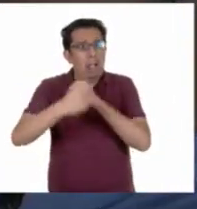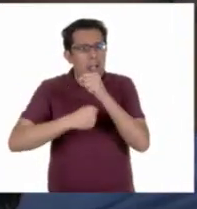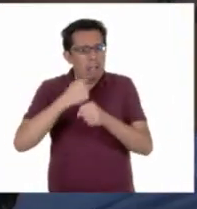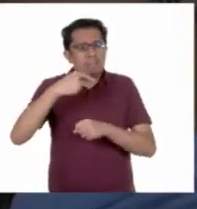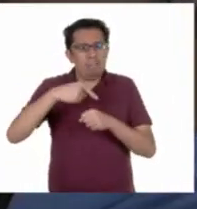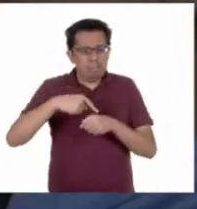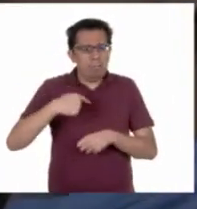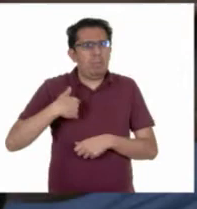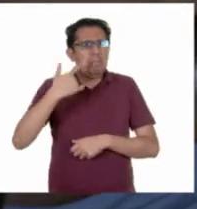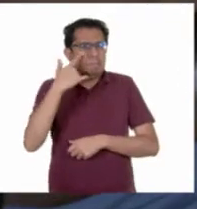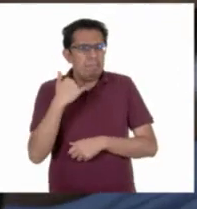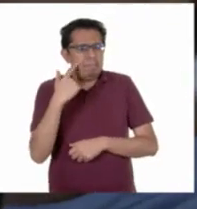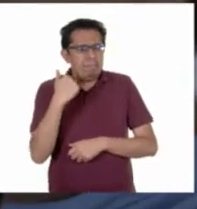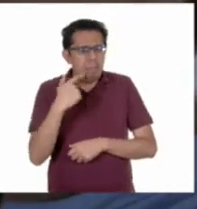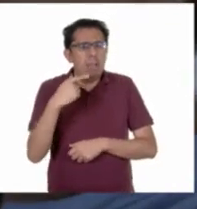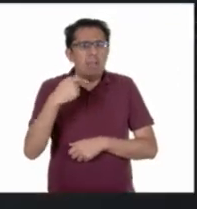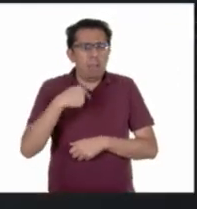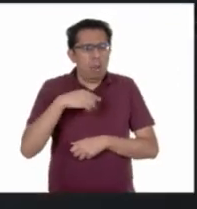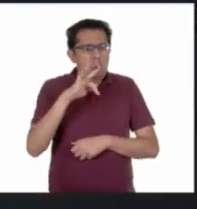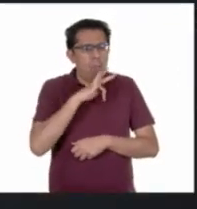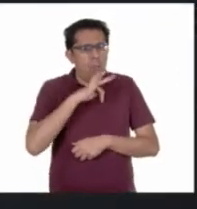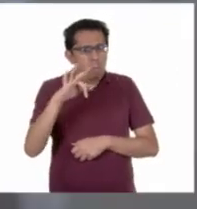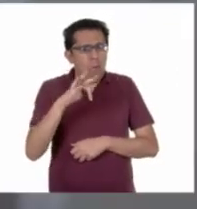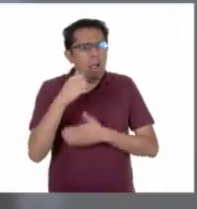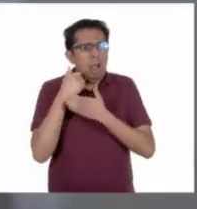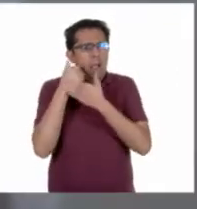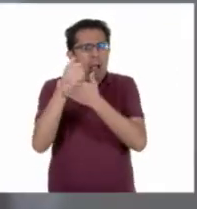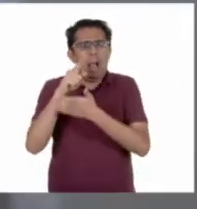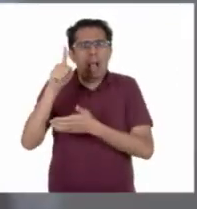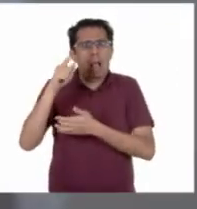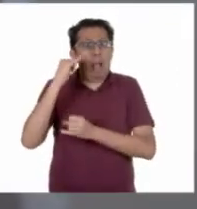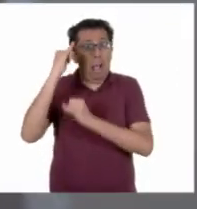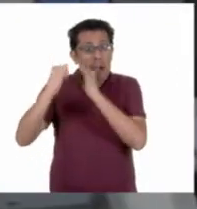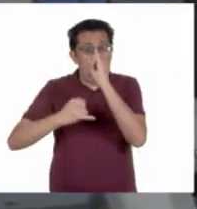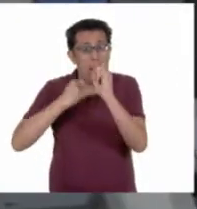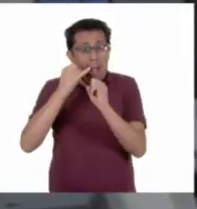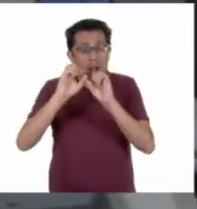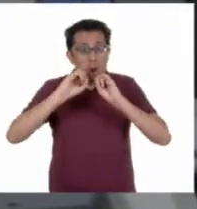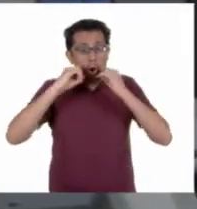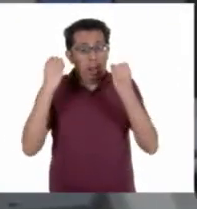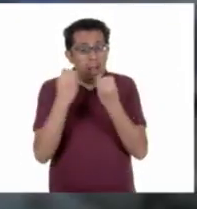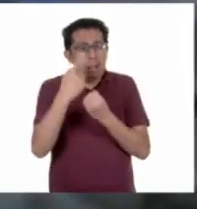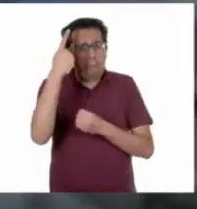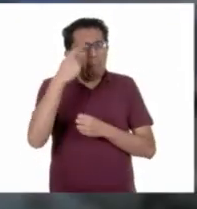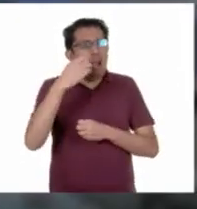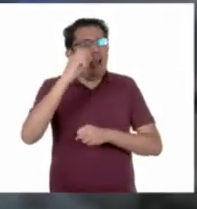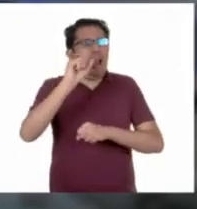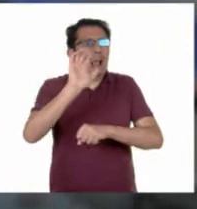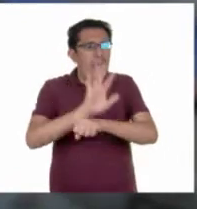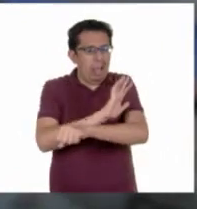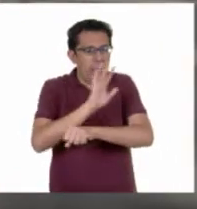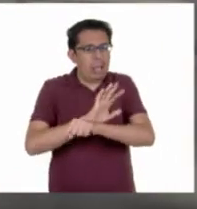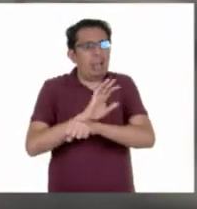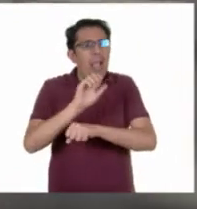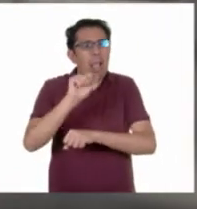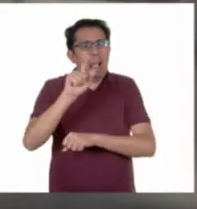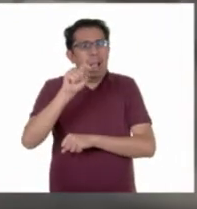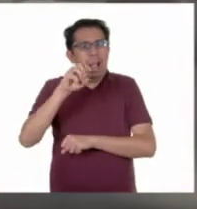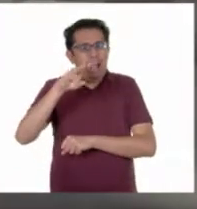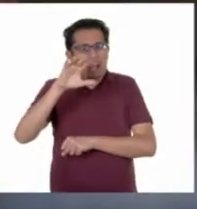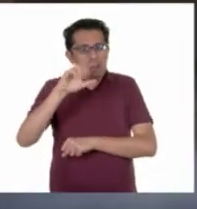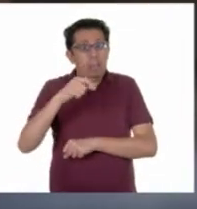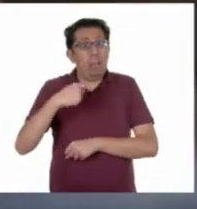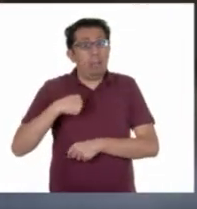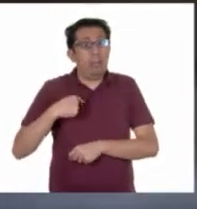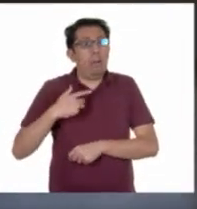mi esfuerzo y mi estudio me llevaron a colaborar en el Organismo Internacional de Energía Atómica, convirtiendo mi pasión en